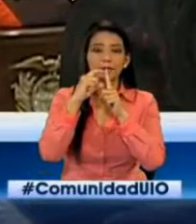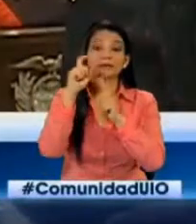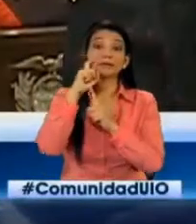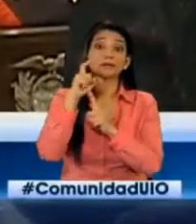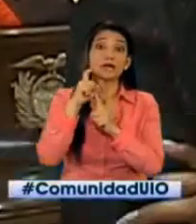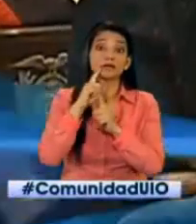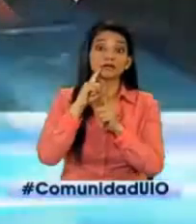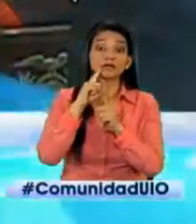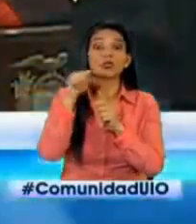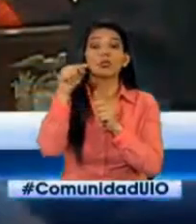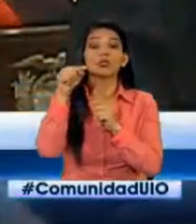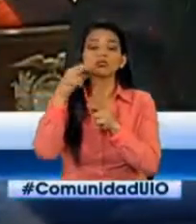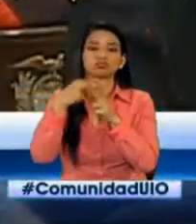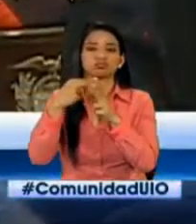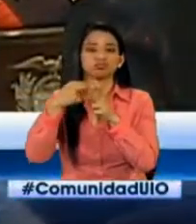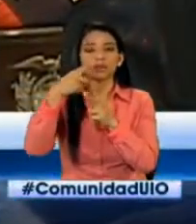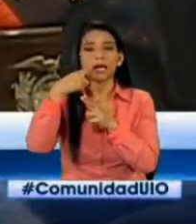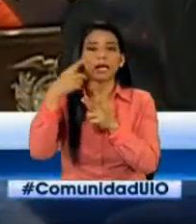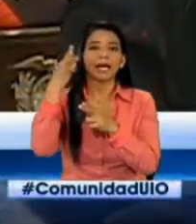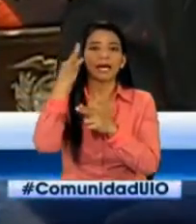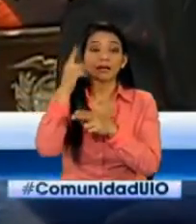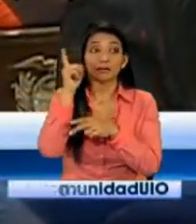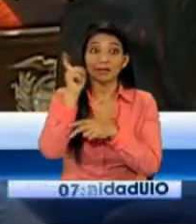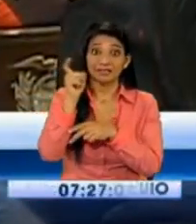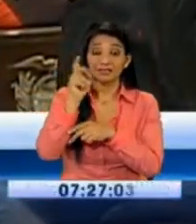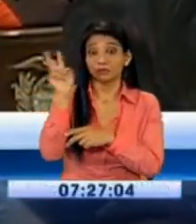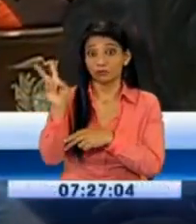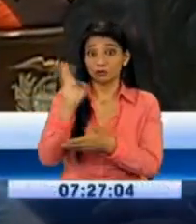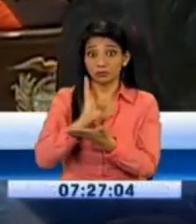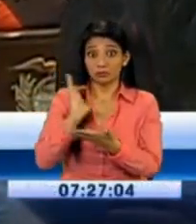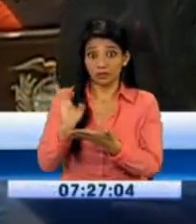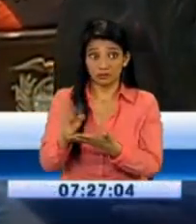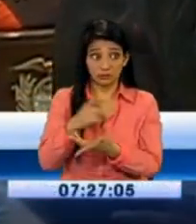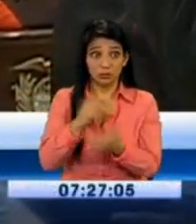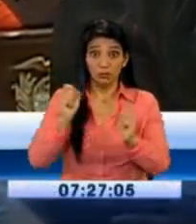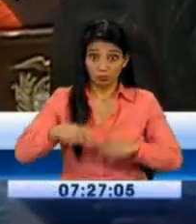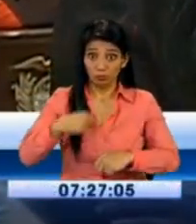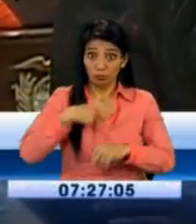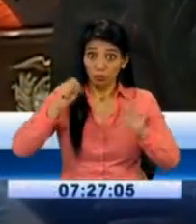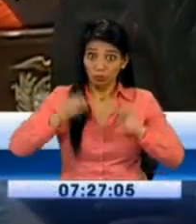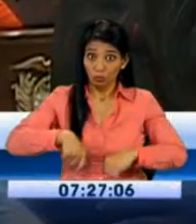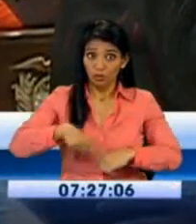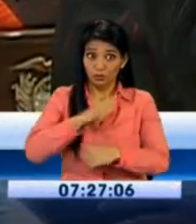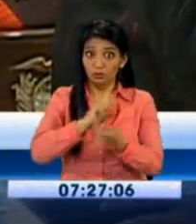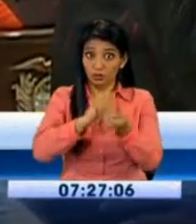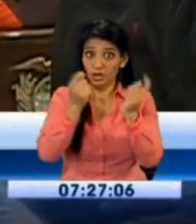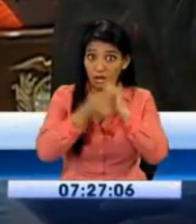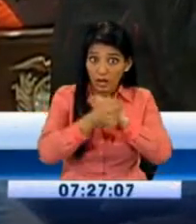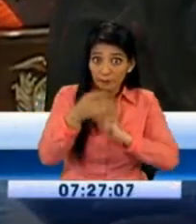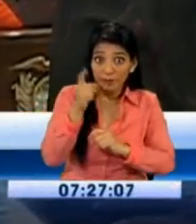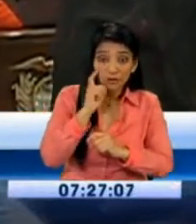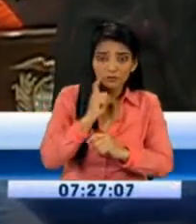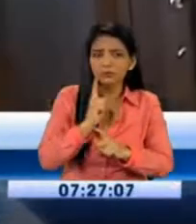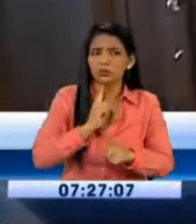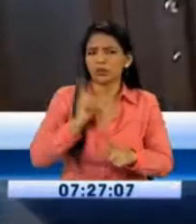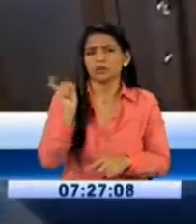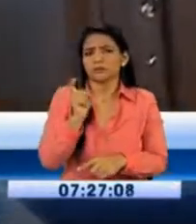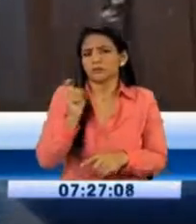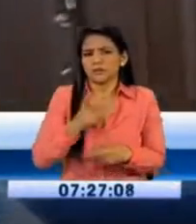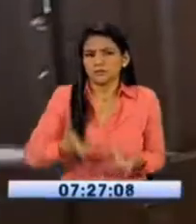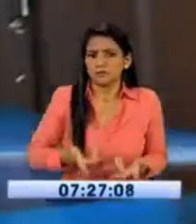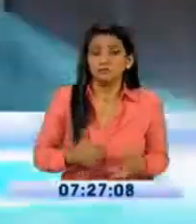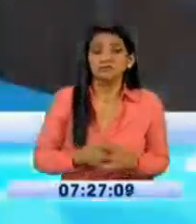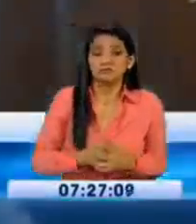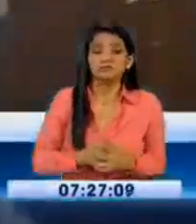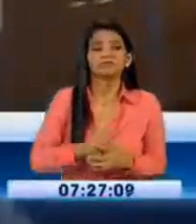ese sentido creemos que no se necesitan los testigos para que yo pueda acercarme y hacer ese cambio a